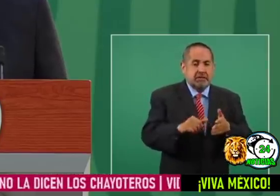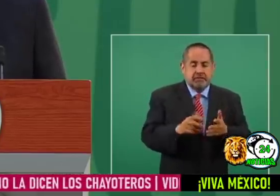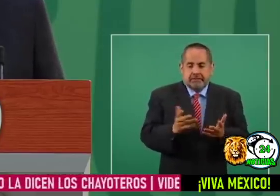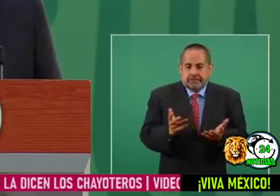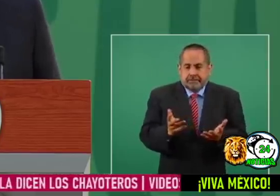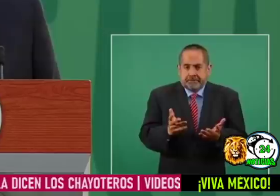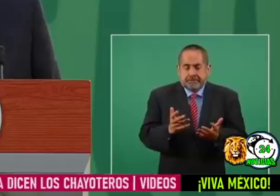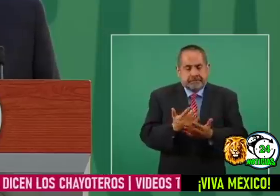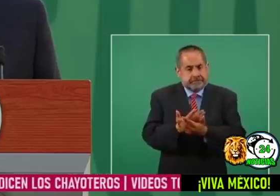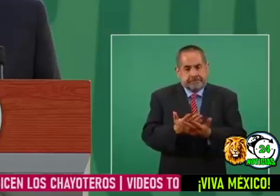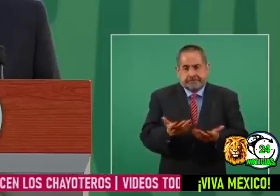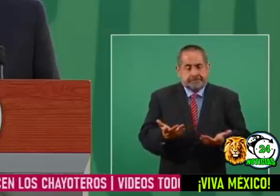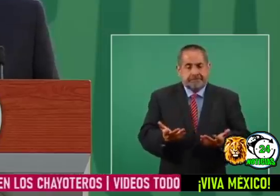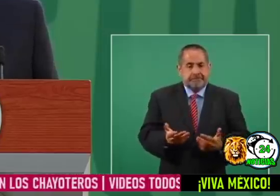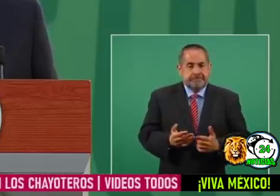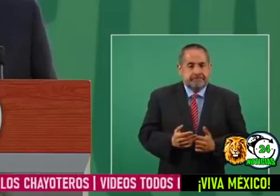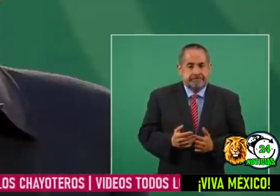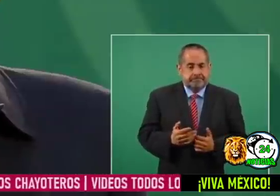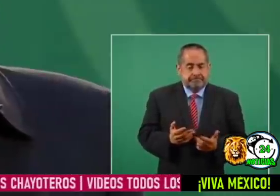O sea,